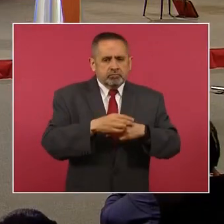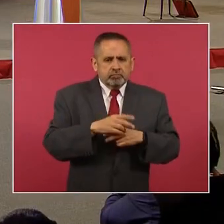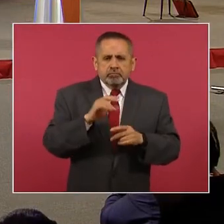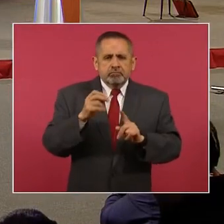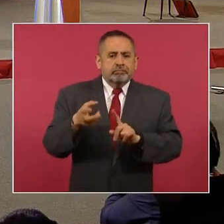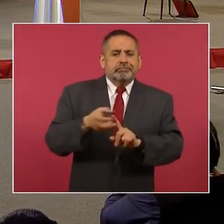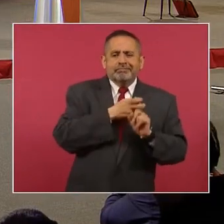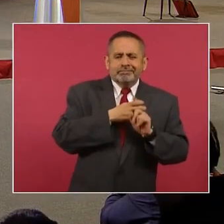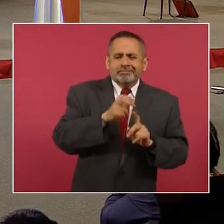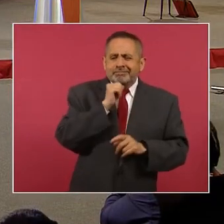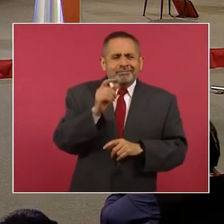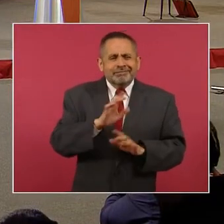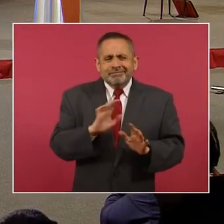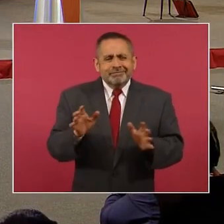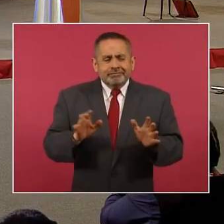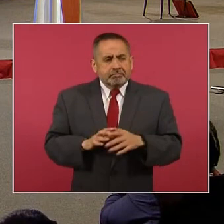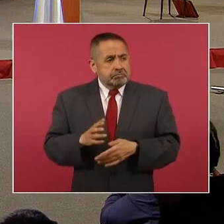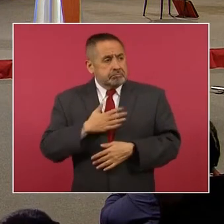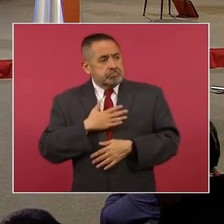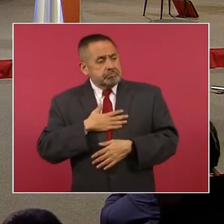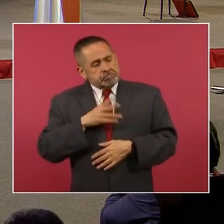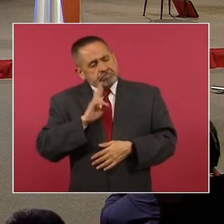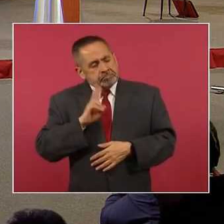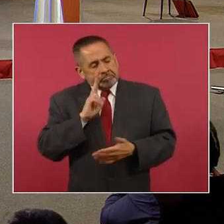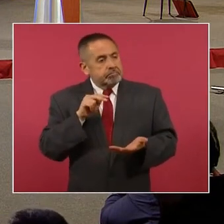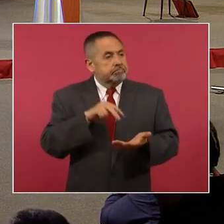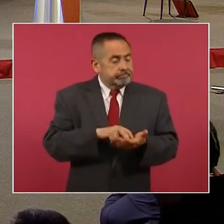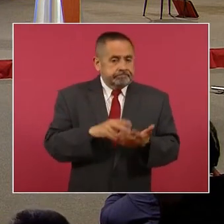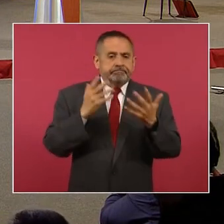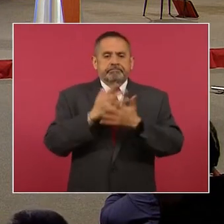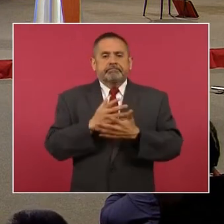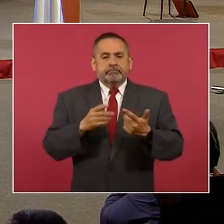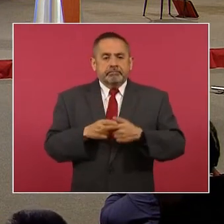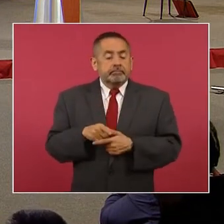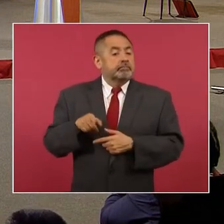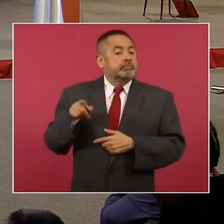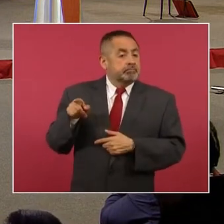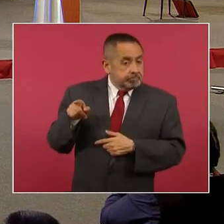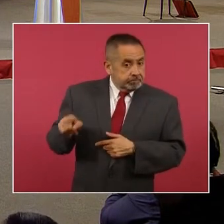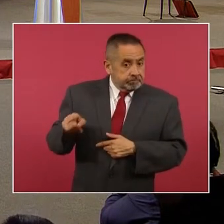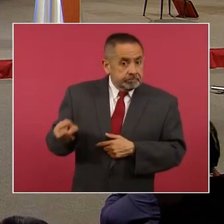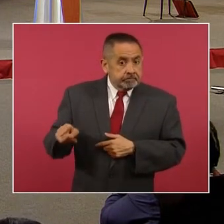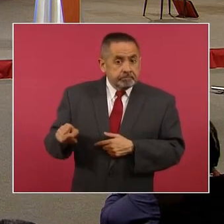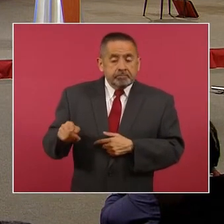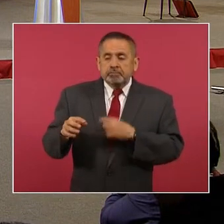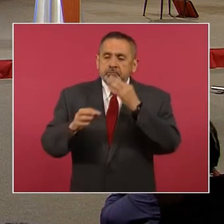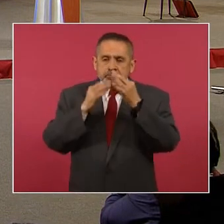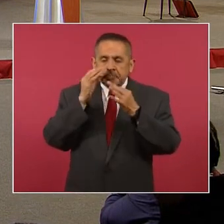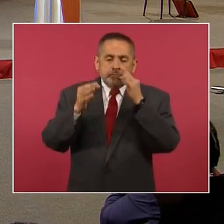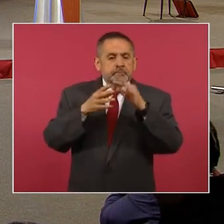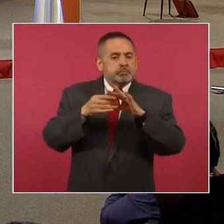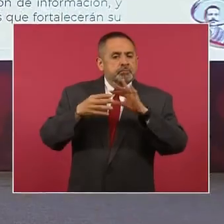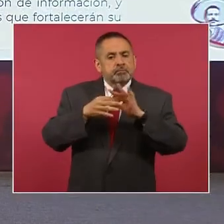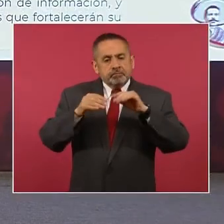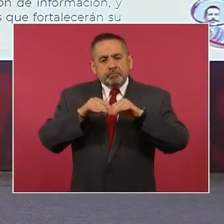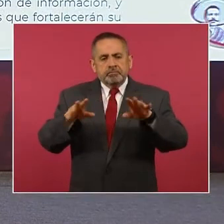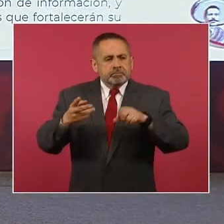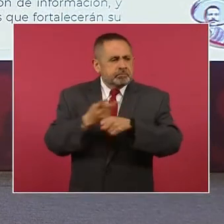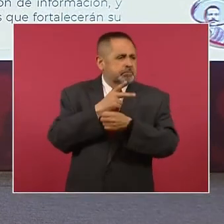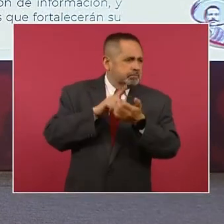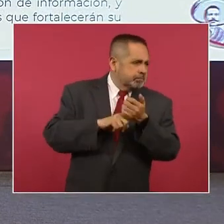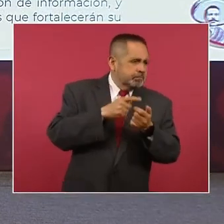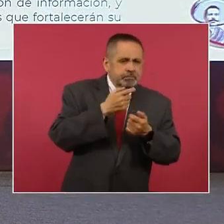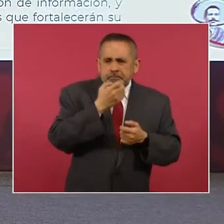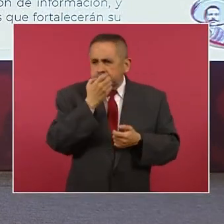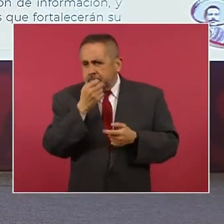secuestro y también que al momento de que él estaba transmitiendo precisamente los hechos que